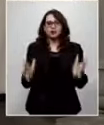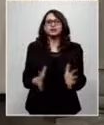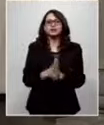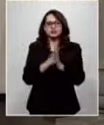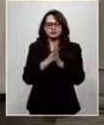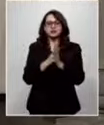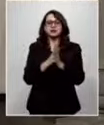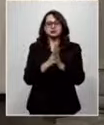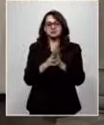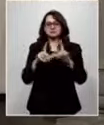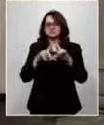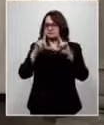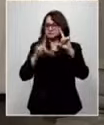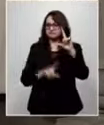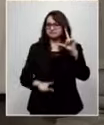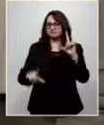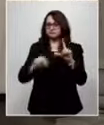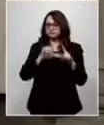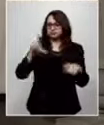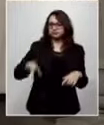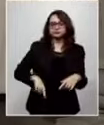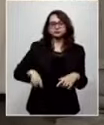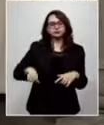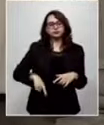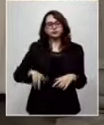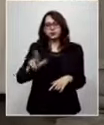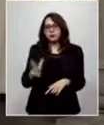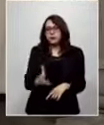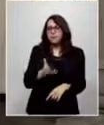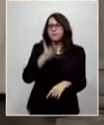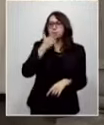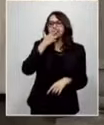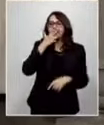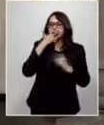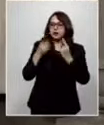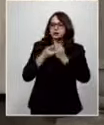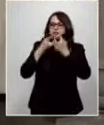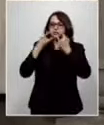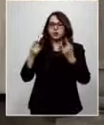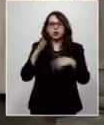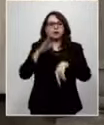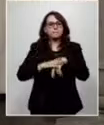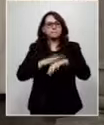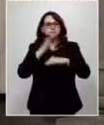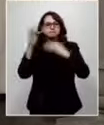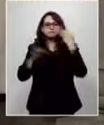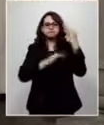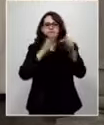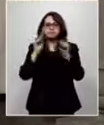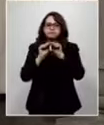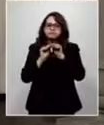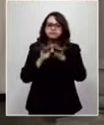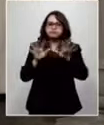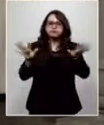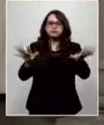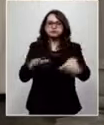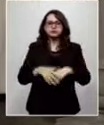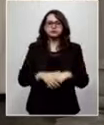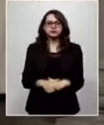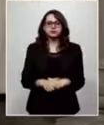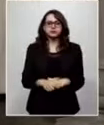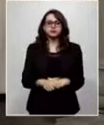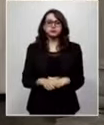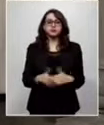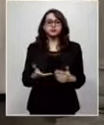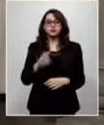Estado mexicano por preservar y divulgar nuestra historia. En el archivo histórico de la